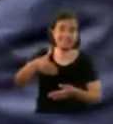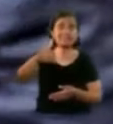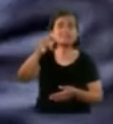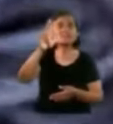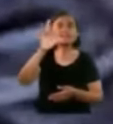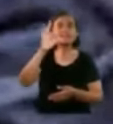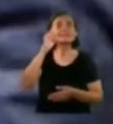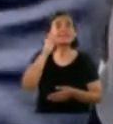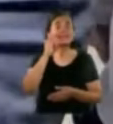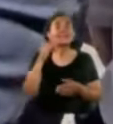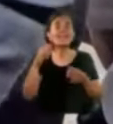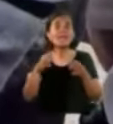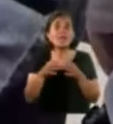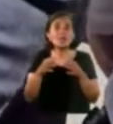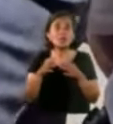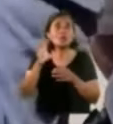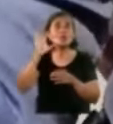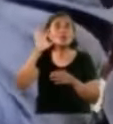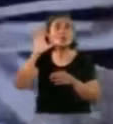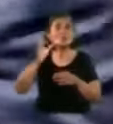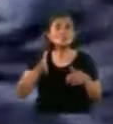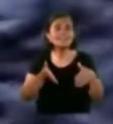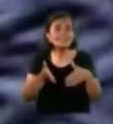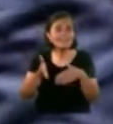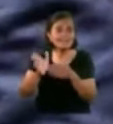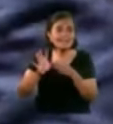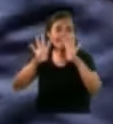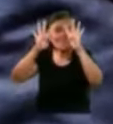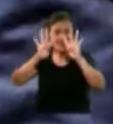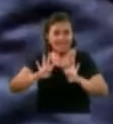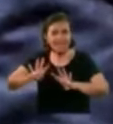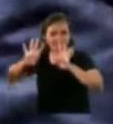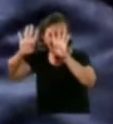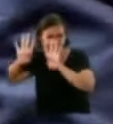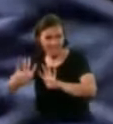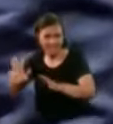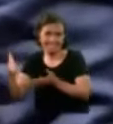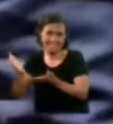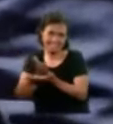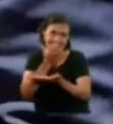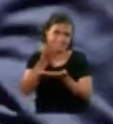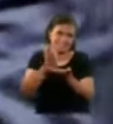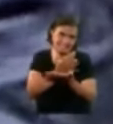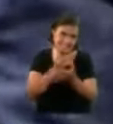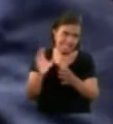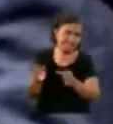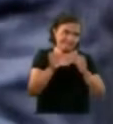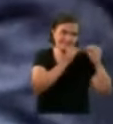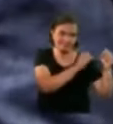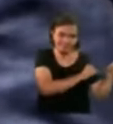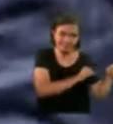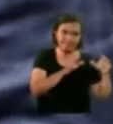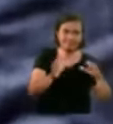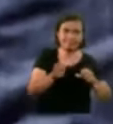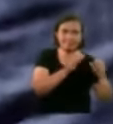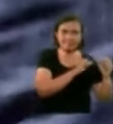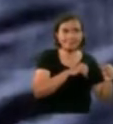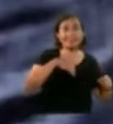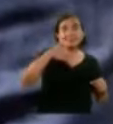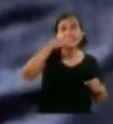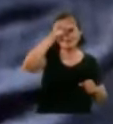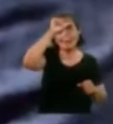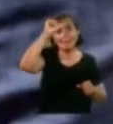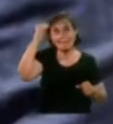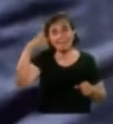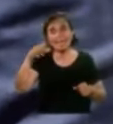Dirección Provincial de Vialidad para retirar todo lo que son las rejas. Y vamos después del final de la temporada de verano,